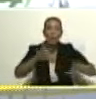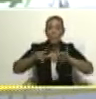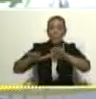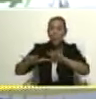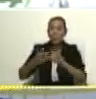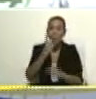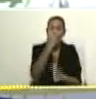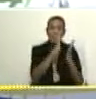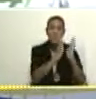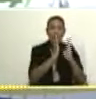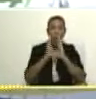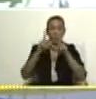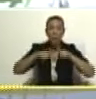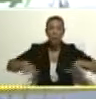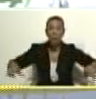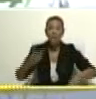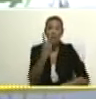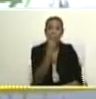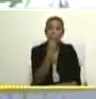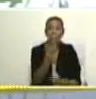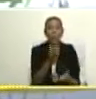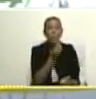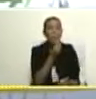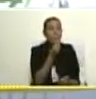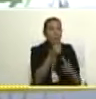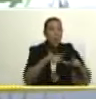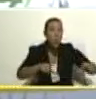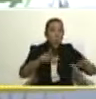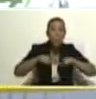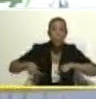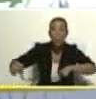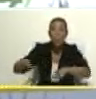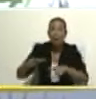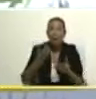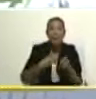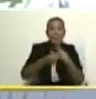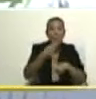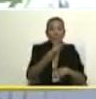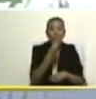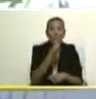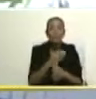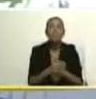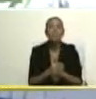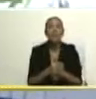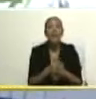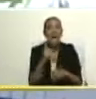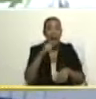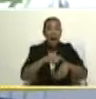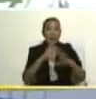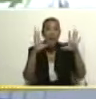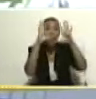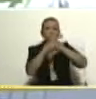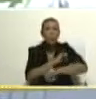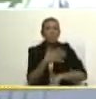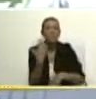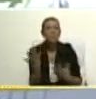una biblioteca, 2 cantinas. Pero además en estas instalaciones, en la noche, funciona,